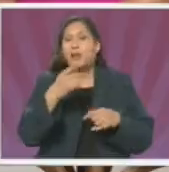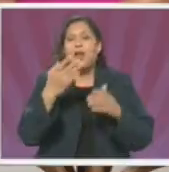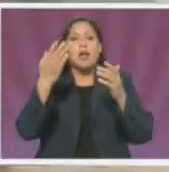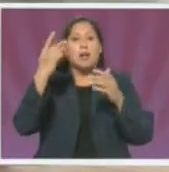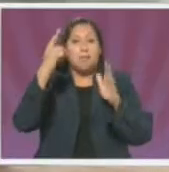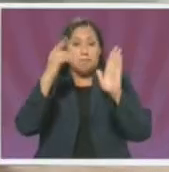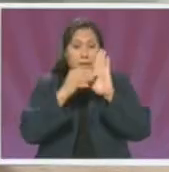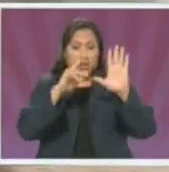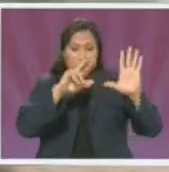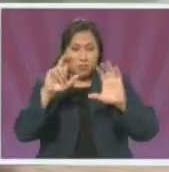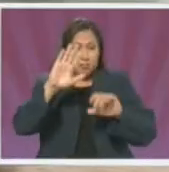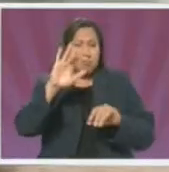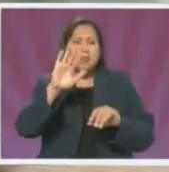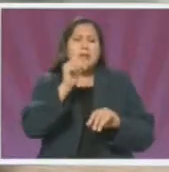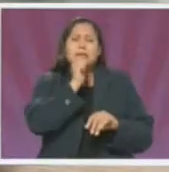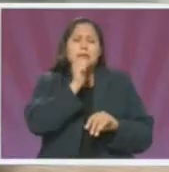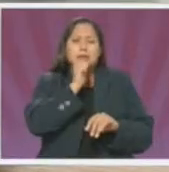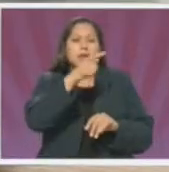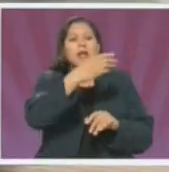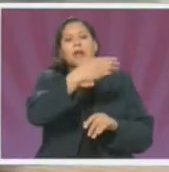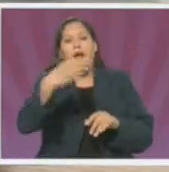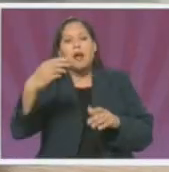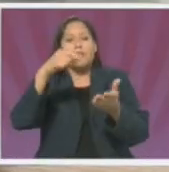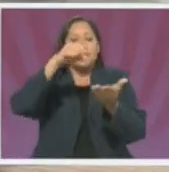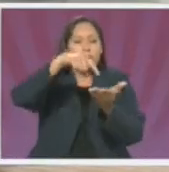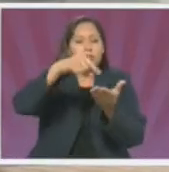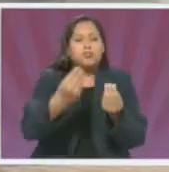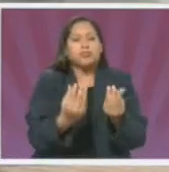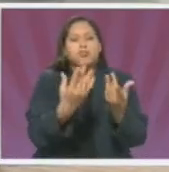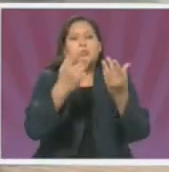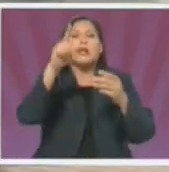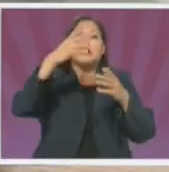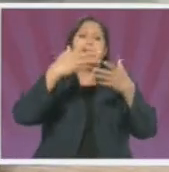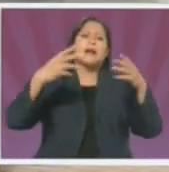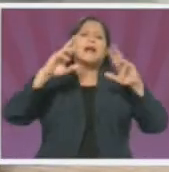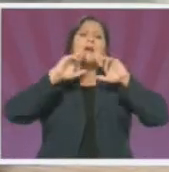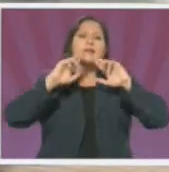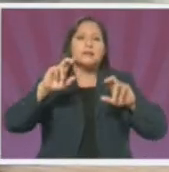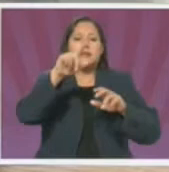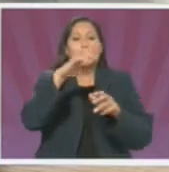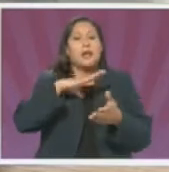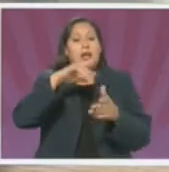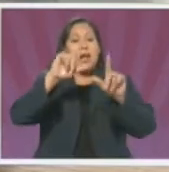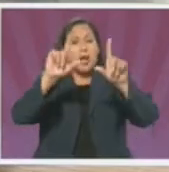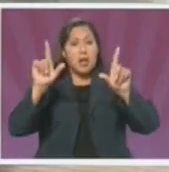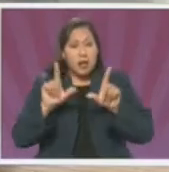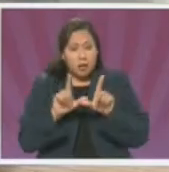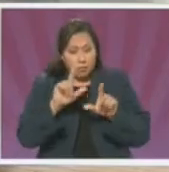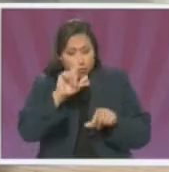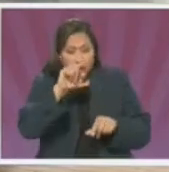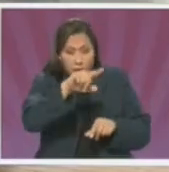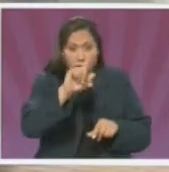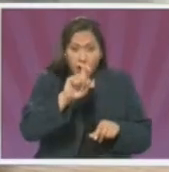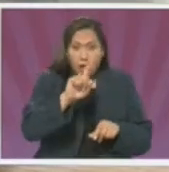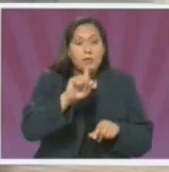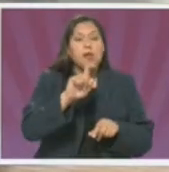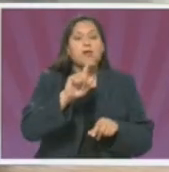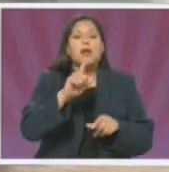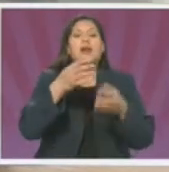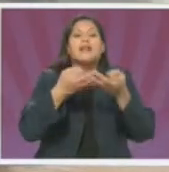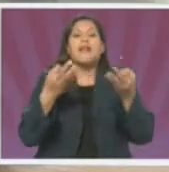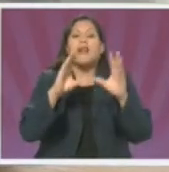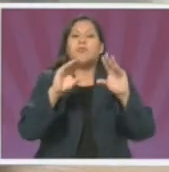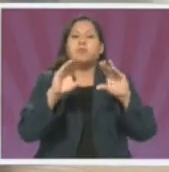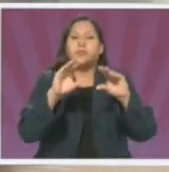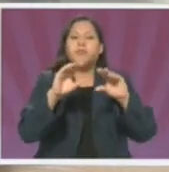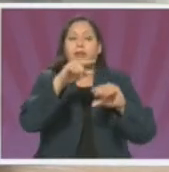En 1850 había campos de cultivo, por ahí una hacienda, había un lago que ya más que agua lo que tenía era lodo, y